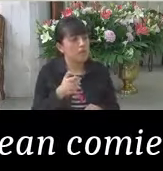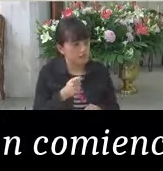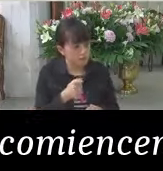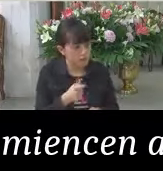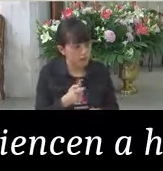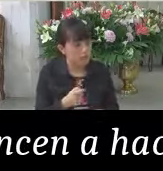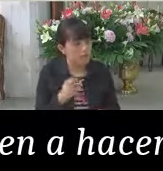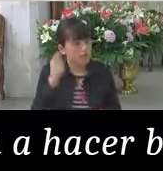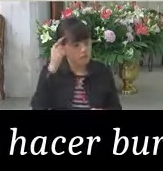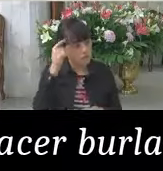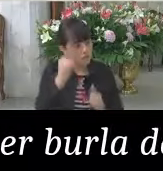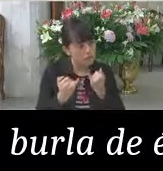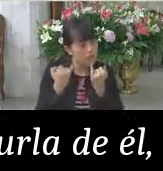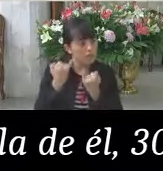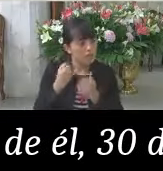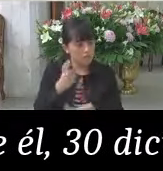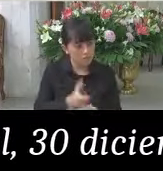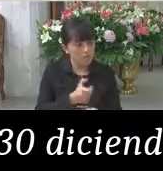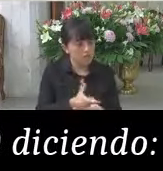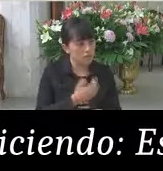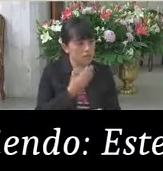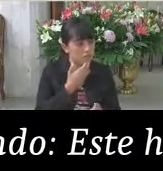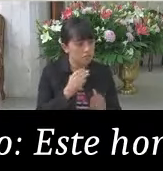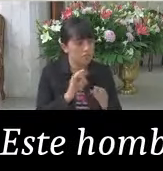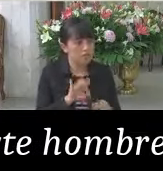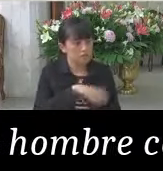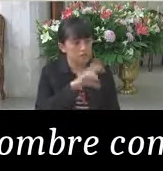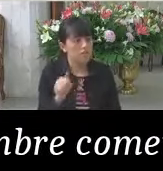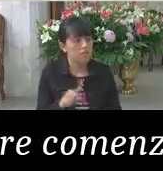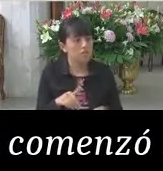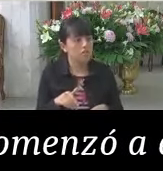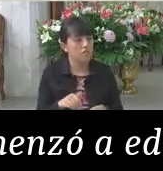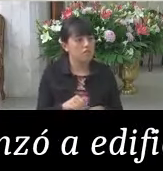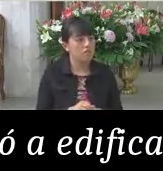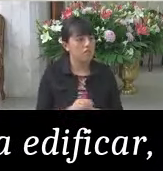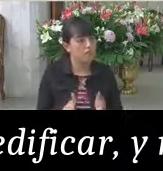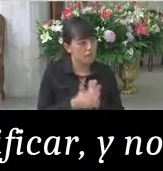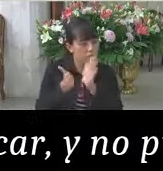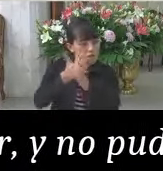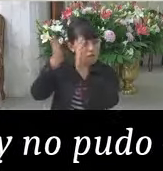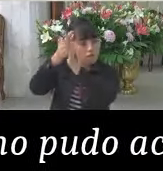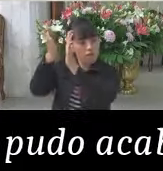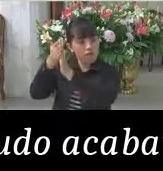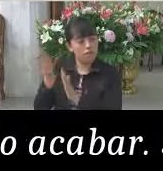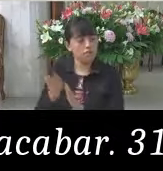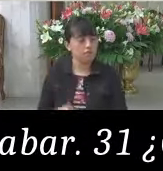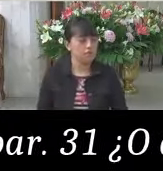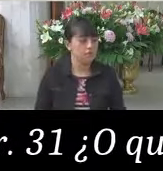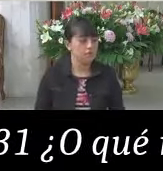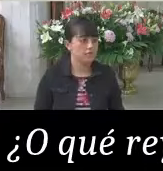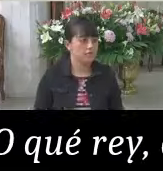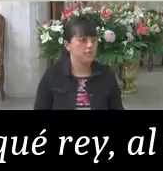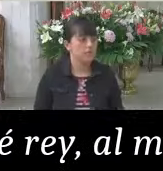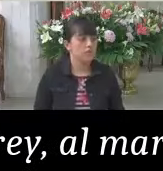lo vean comiencen a hacer burla de él ese hombre comenzó aar